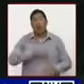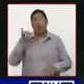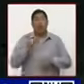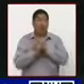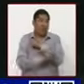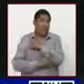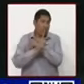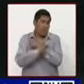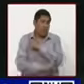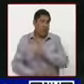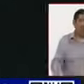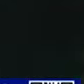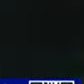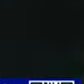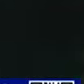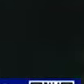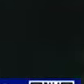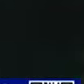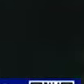países.